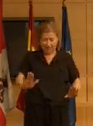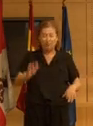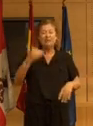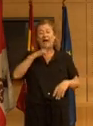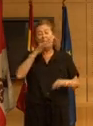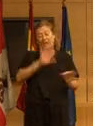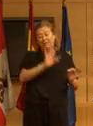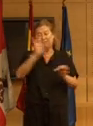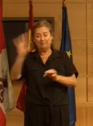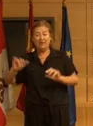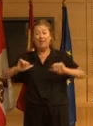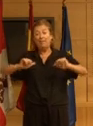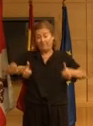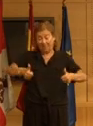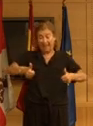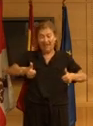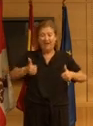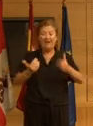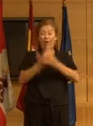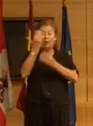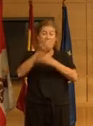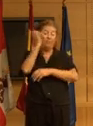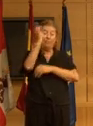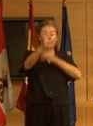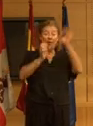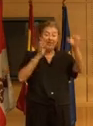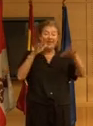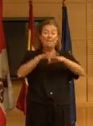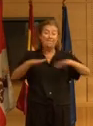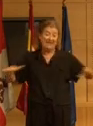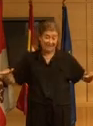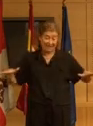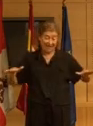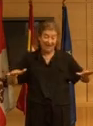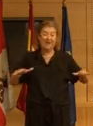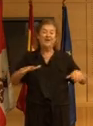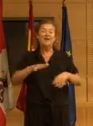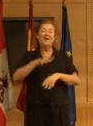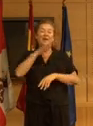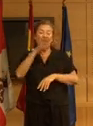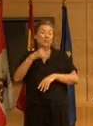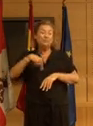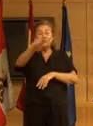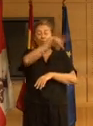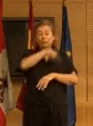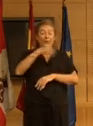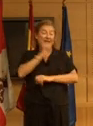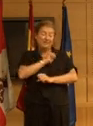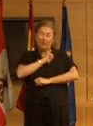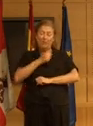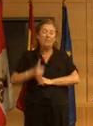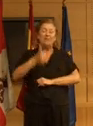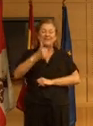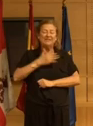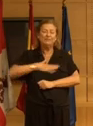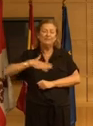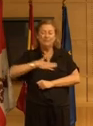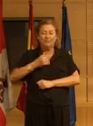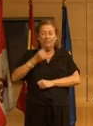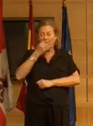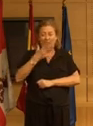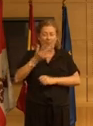dar paso al inicio de las ponencias y de las mesas, pues deseando que para todos sea de máxima